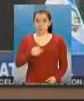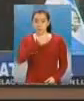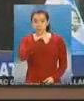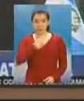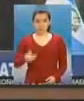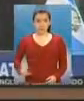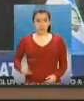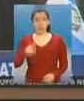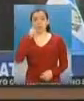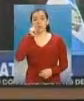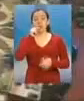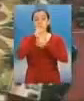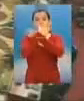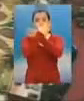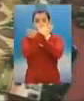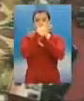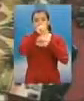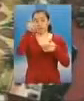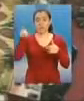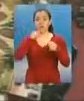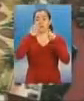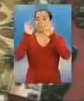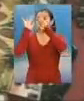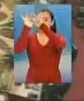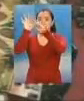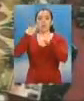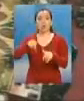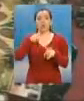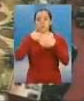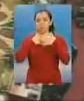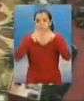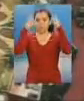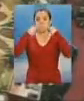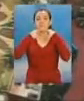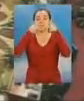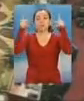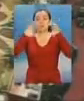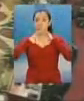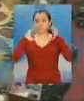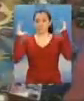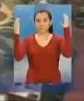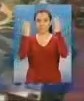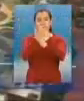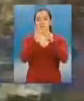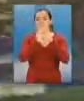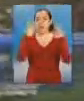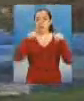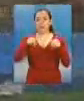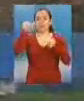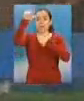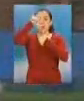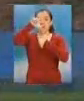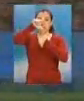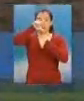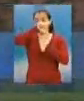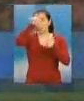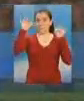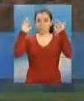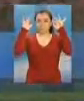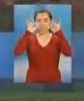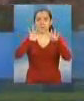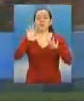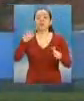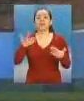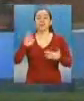presidente de la República, Álvaro Colom, abrió hoy la segunda sesión plenaria de la cita de la Comunidad de Estados Latinoamericanos y Caribeños,